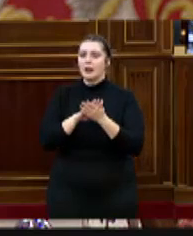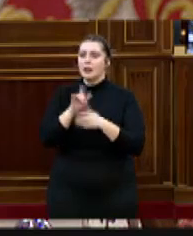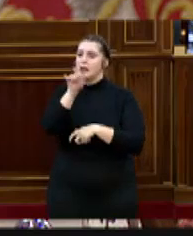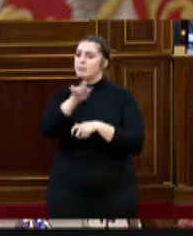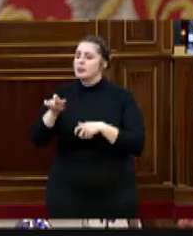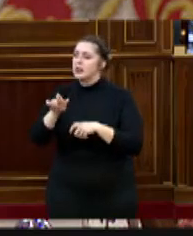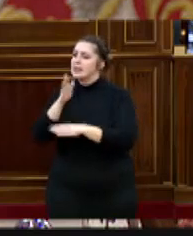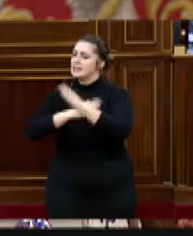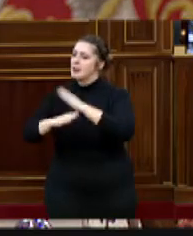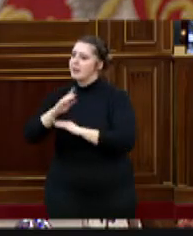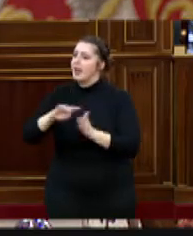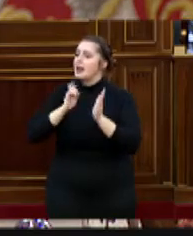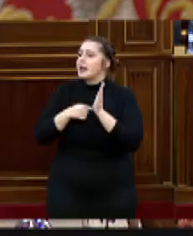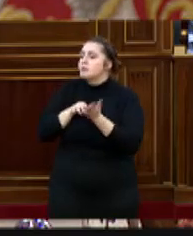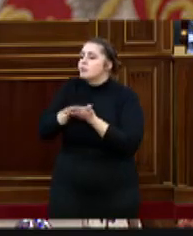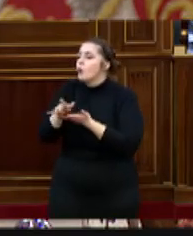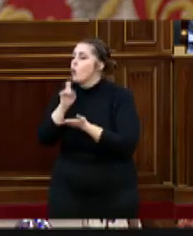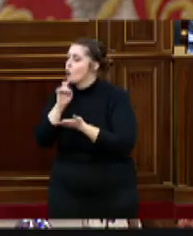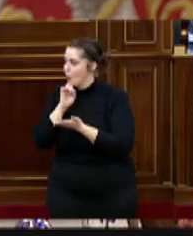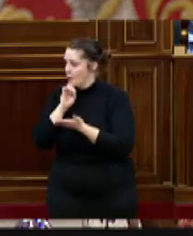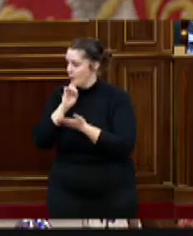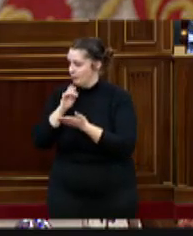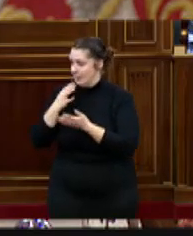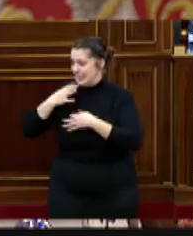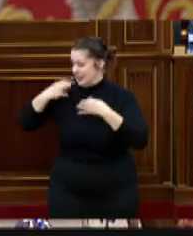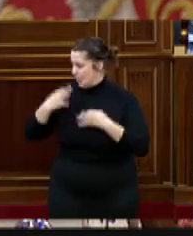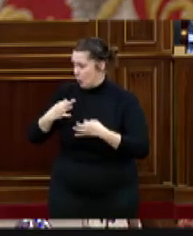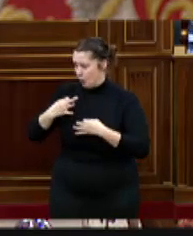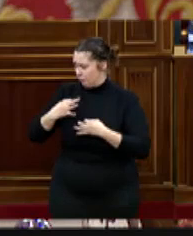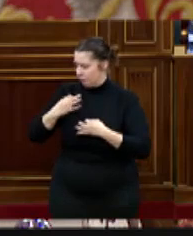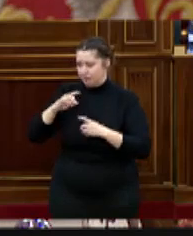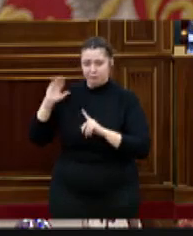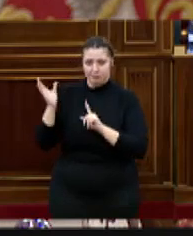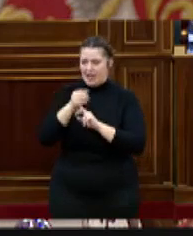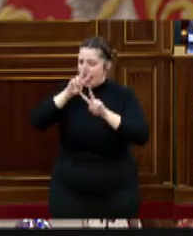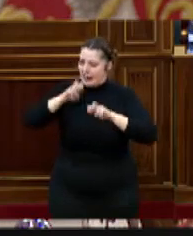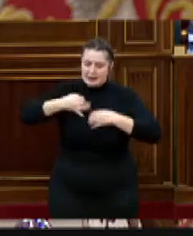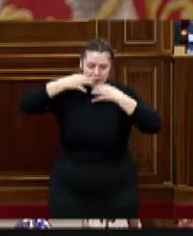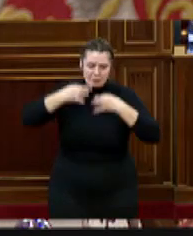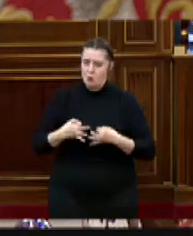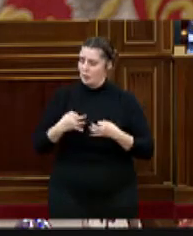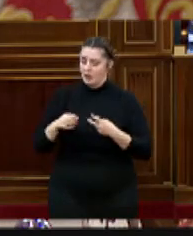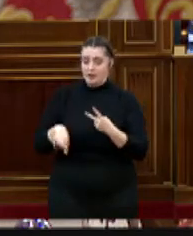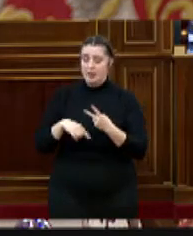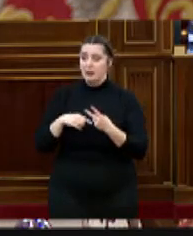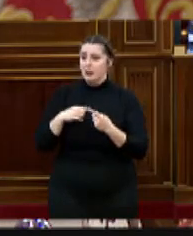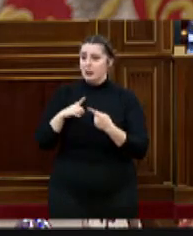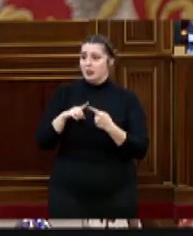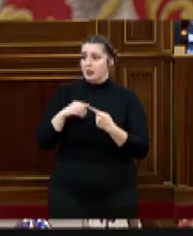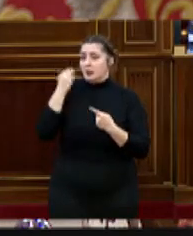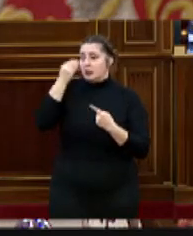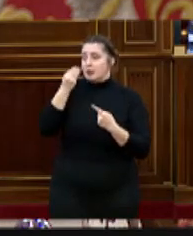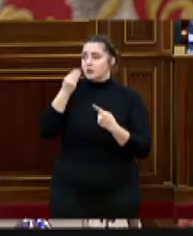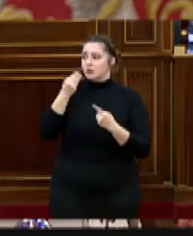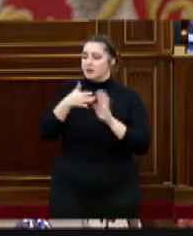personas con discapacidad seguro que acertais en el análisis esencialmente creo que implica que